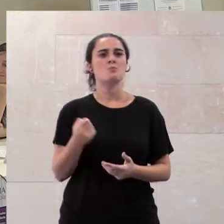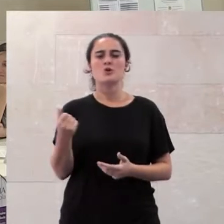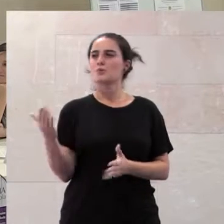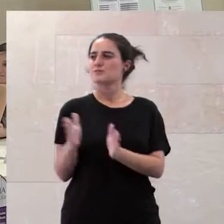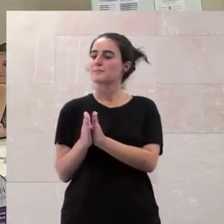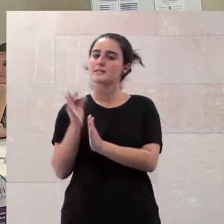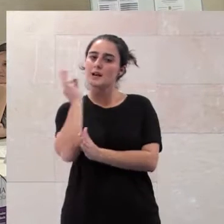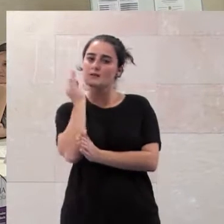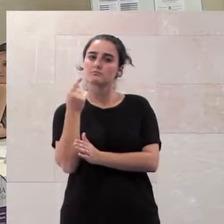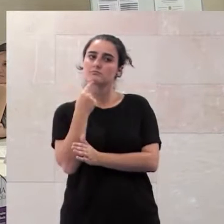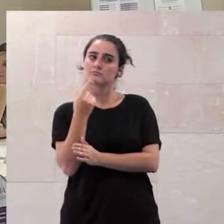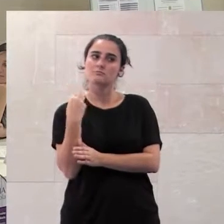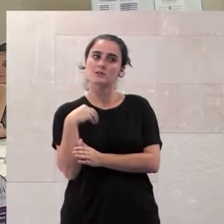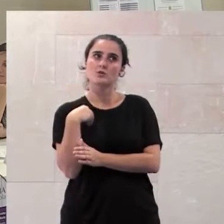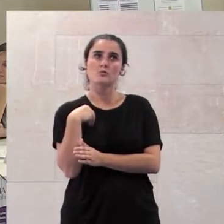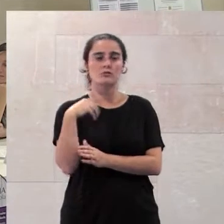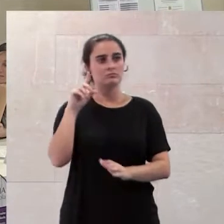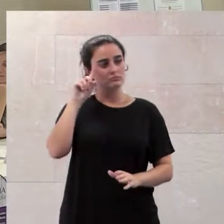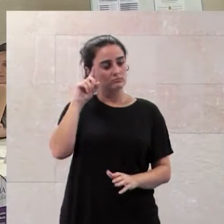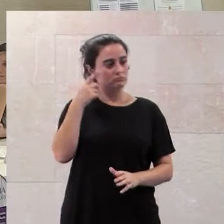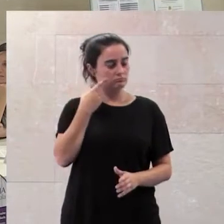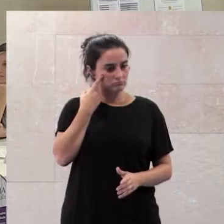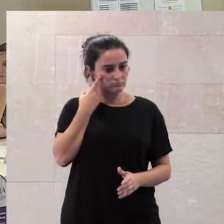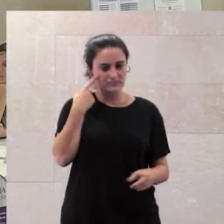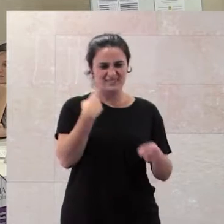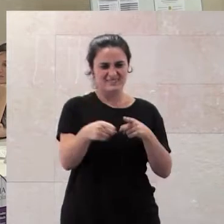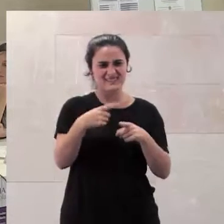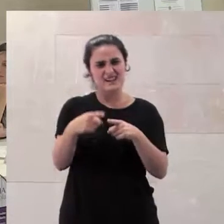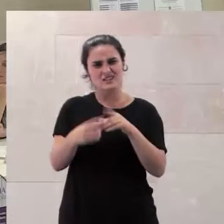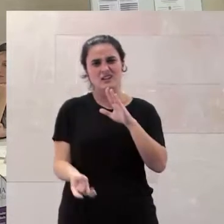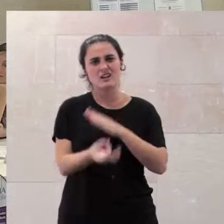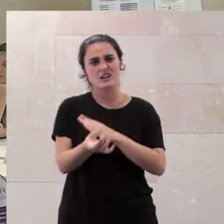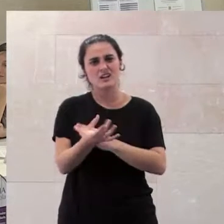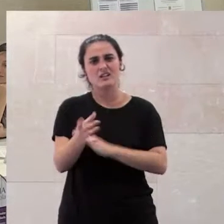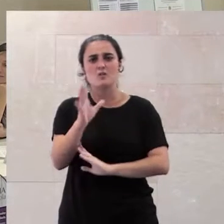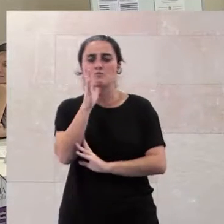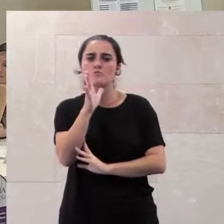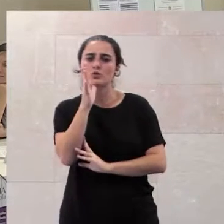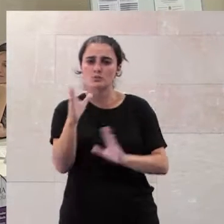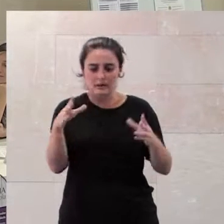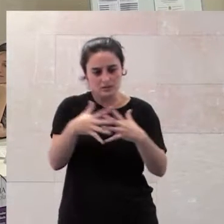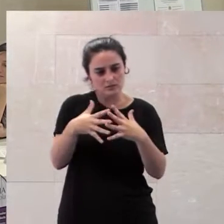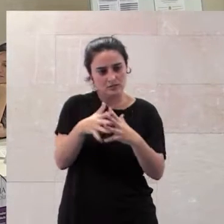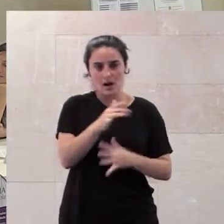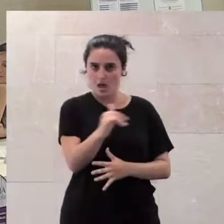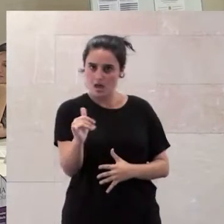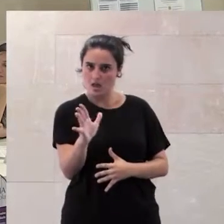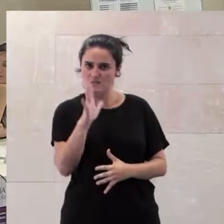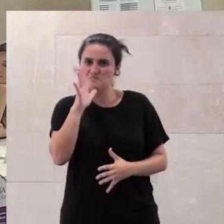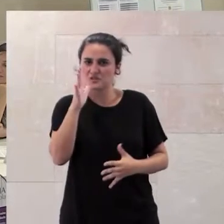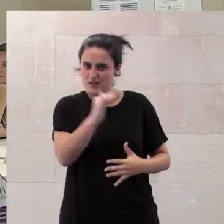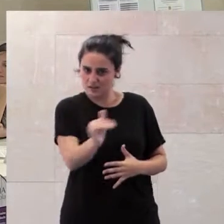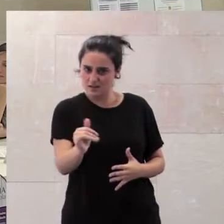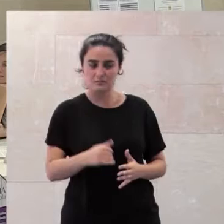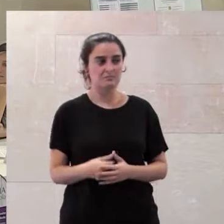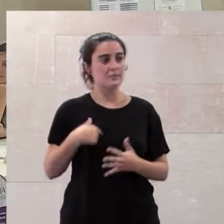la compañera, al final es hacernos conscientes de que las cosas que pasan tienen unas razones estructurales, o sea, pasan por algo, no porque sí. Y también